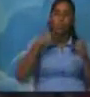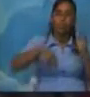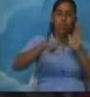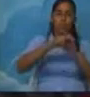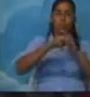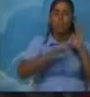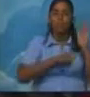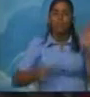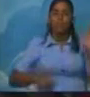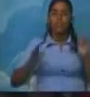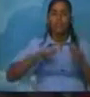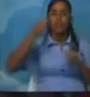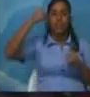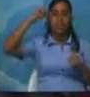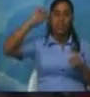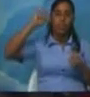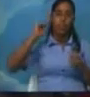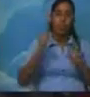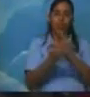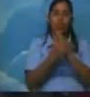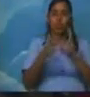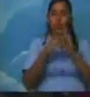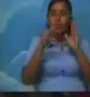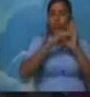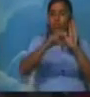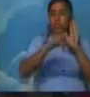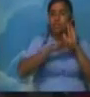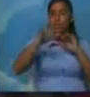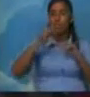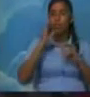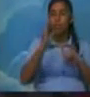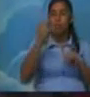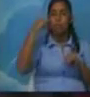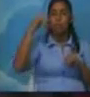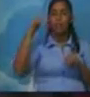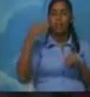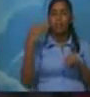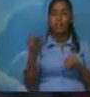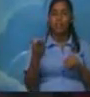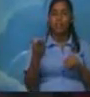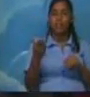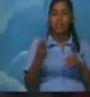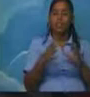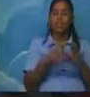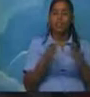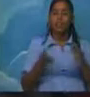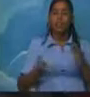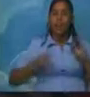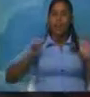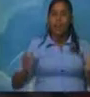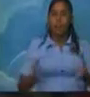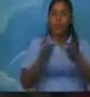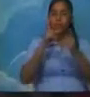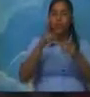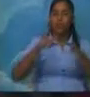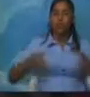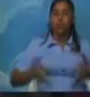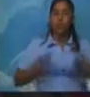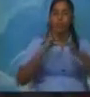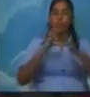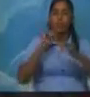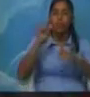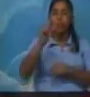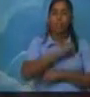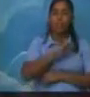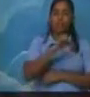está recordando aquí dice guardarás pues los mandamientos de Jehová tu Dios para qué dice andando en sus caminos y